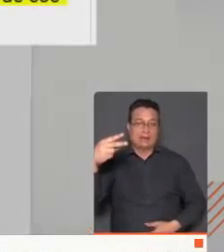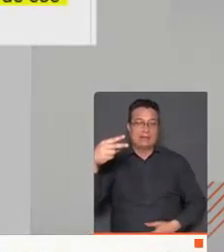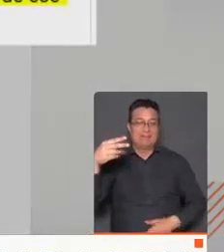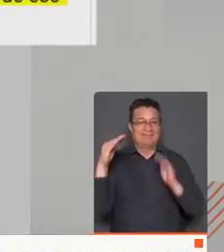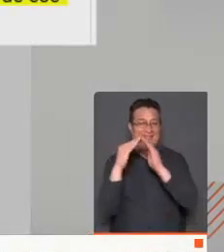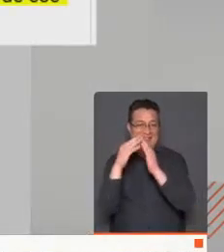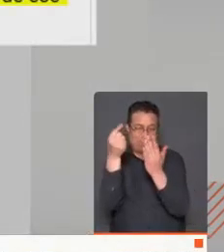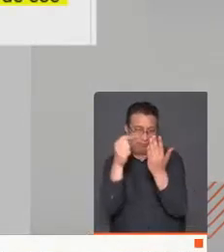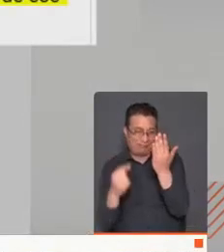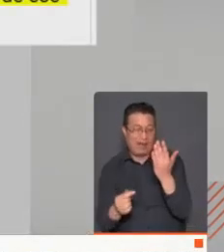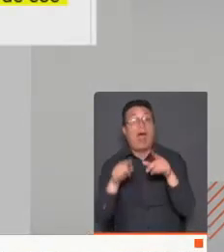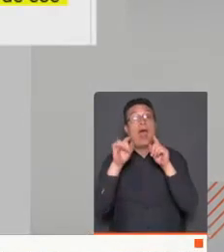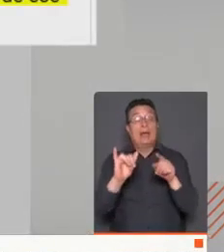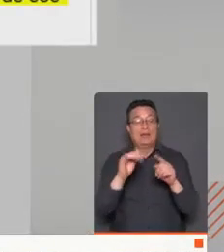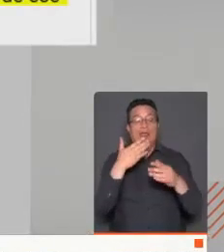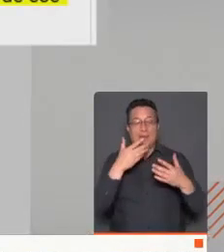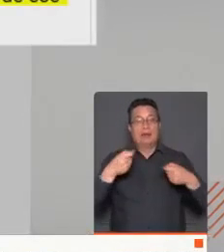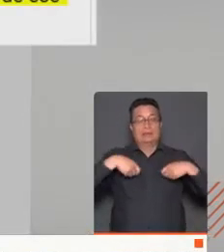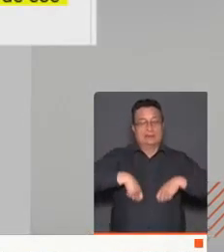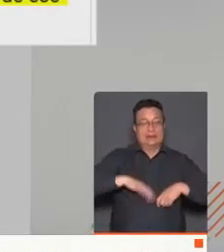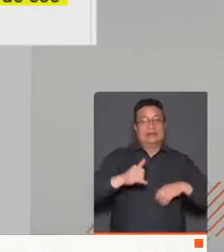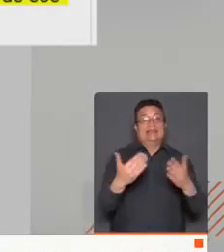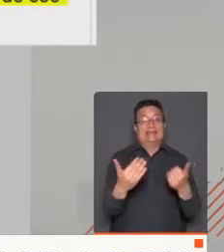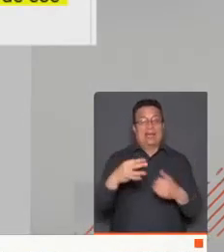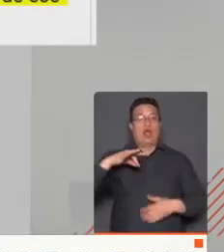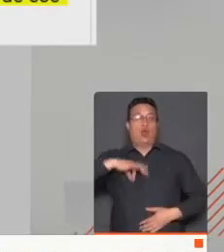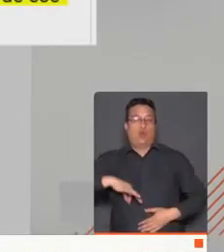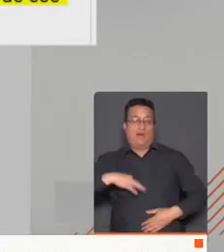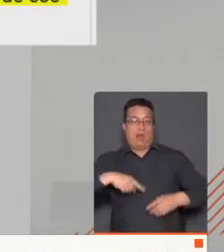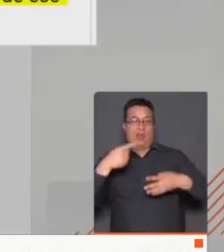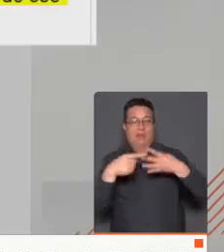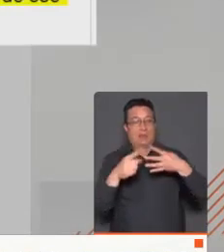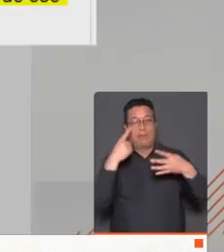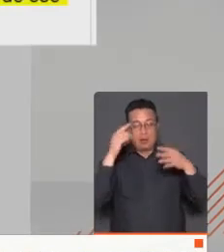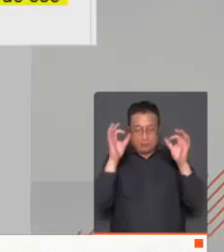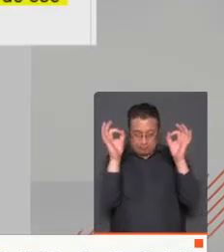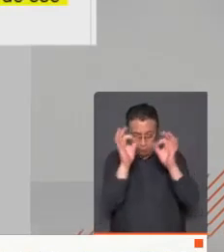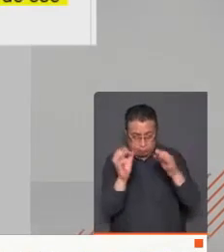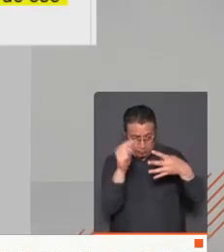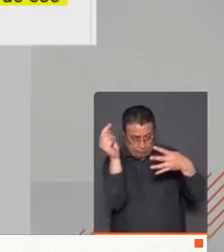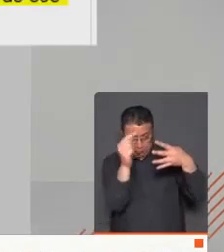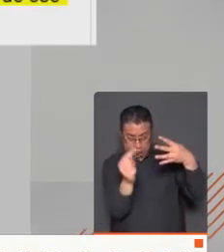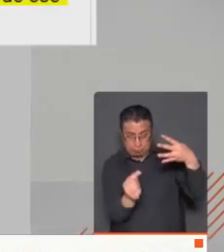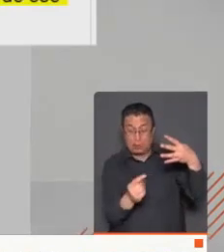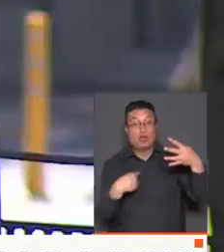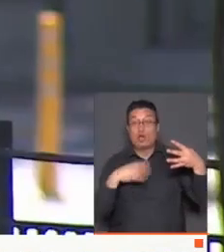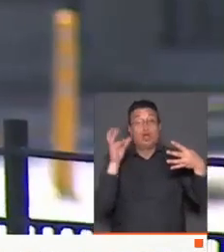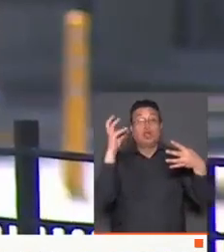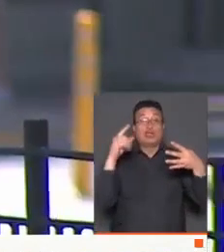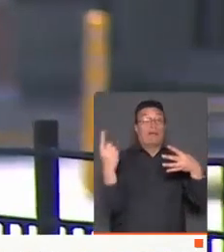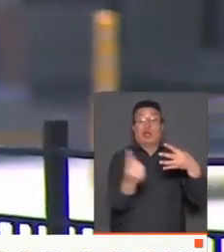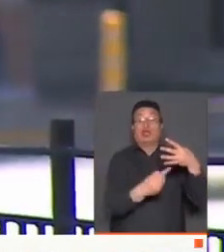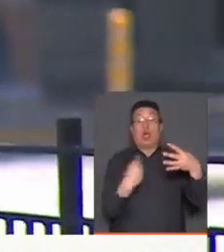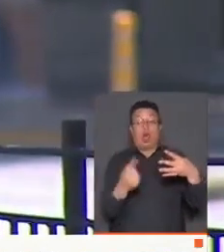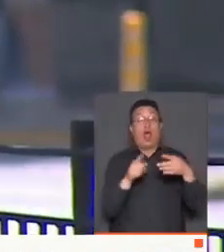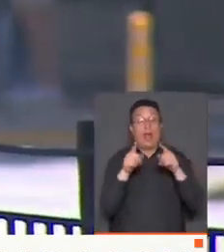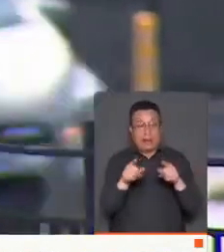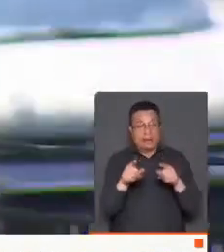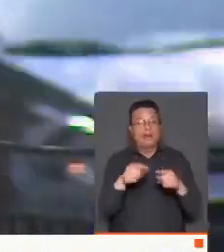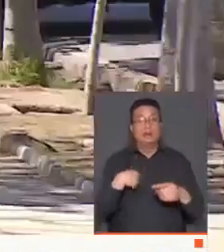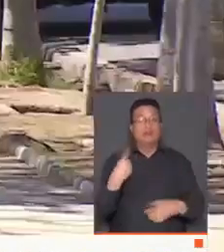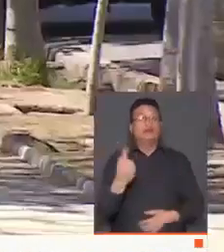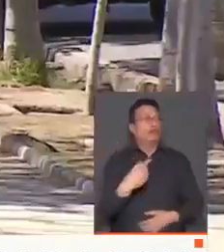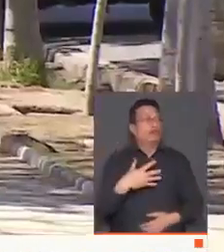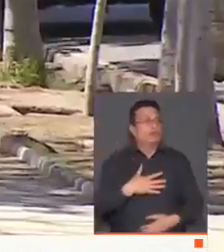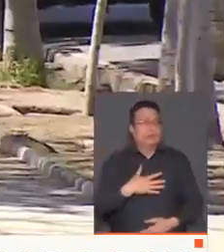diversa información de ingresos y necesidades de los jubilados sin especificar Los indicadores que se toman en cuenta motivo por el que Nancy Aún